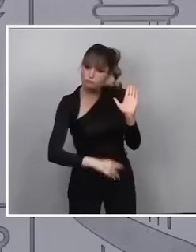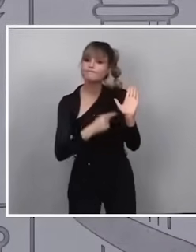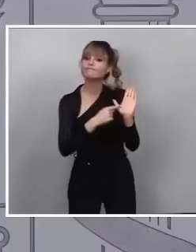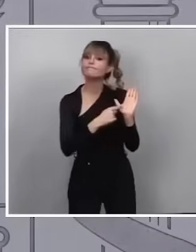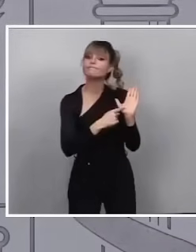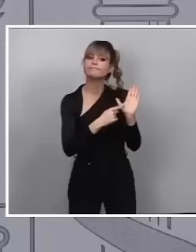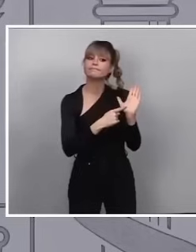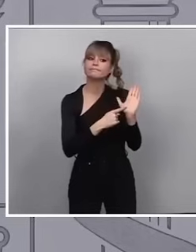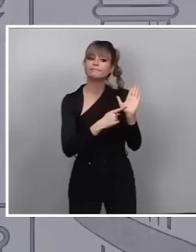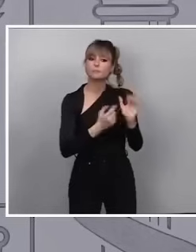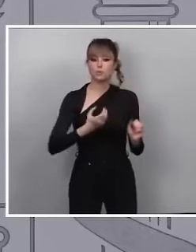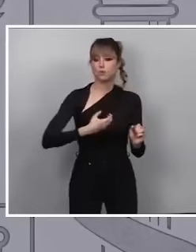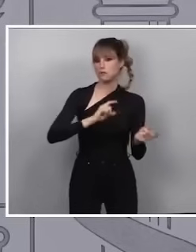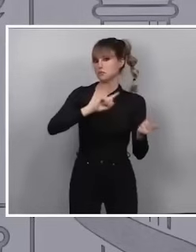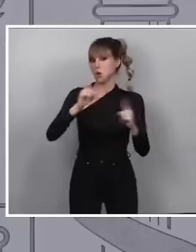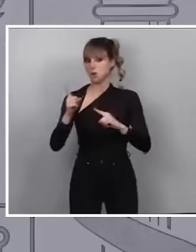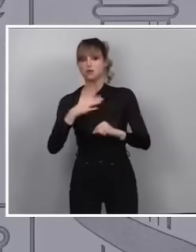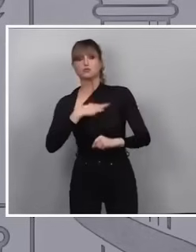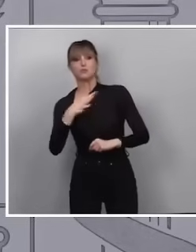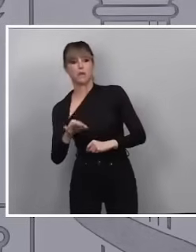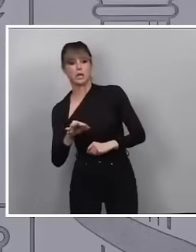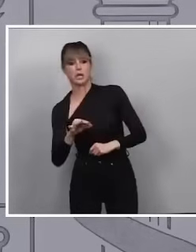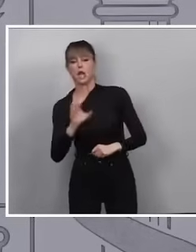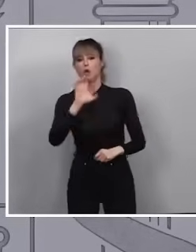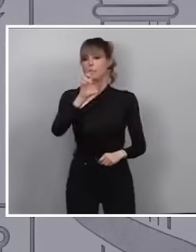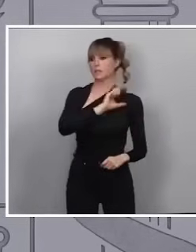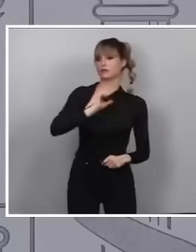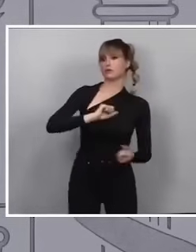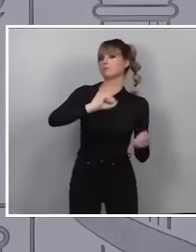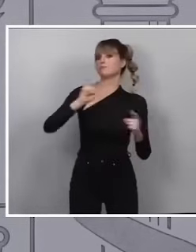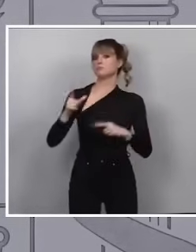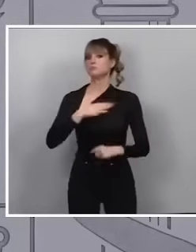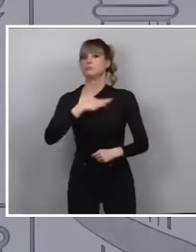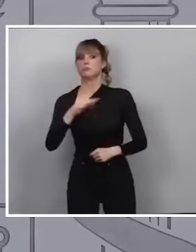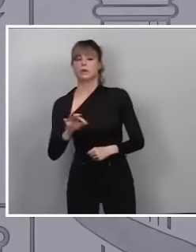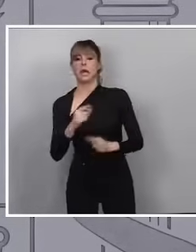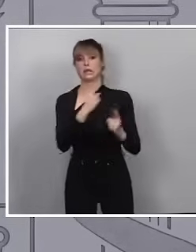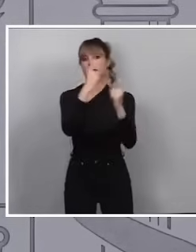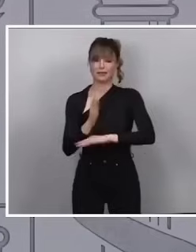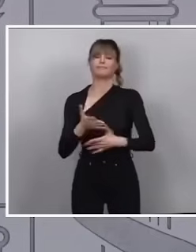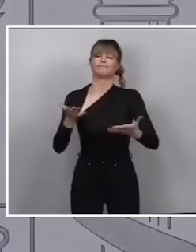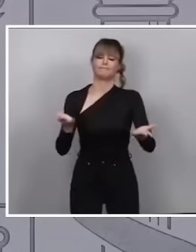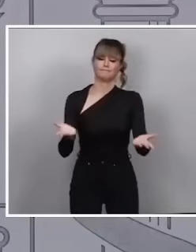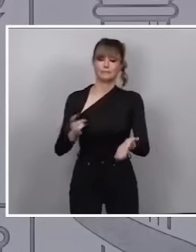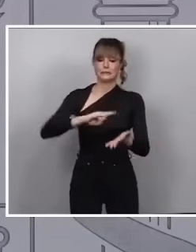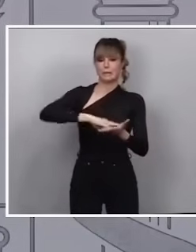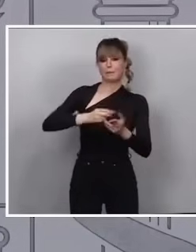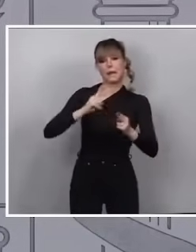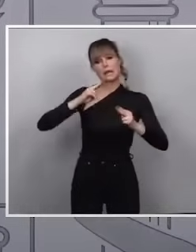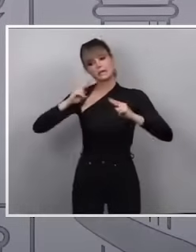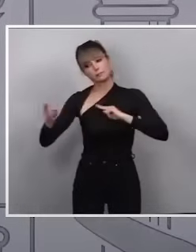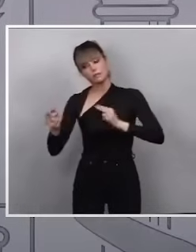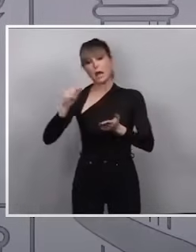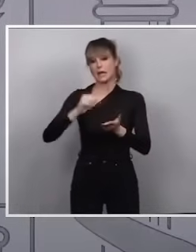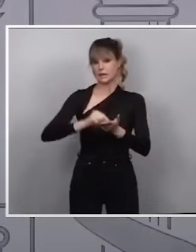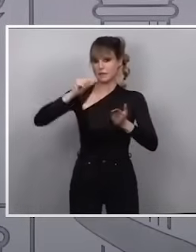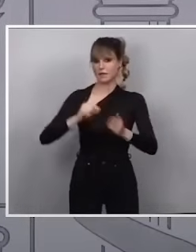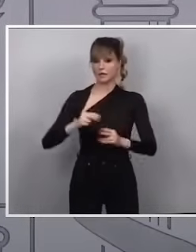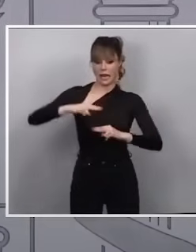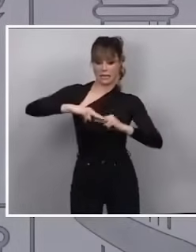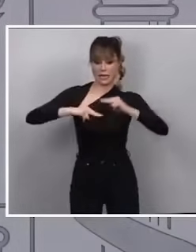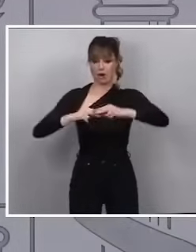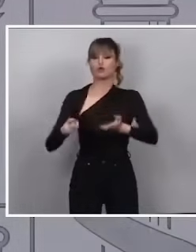ampliarse a otros municipios a otras comunidades autónomas en función de las necesidades plan de respuesta inmediata de